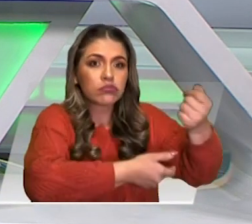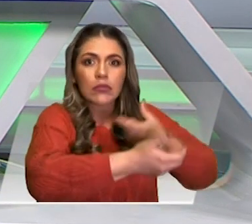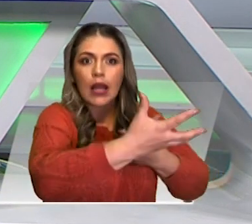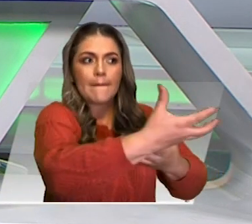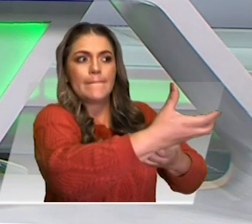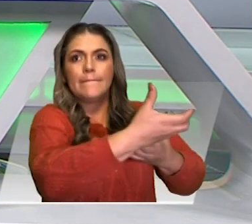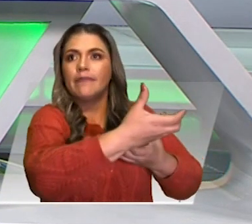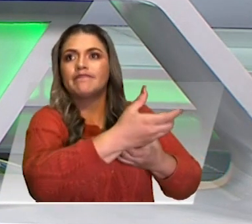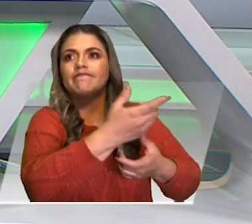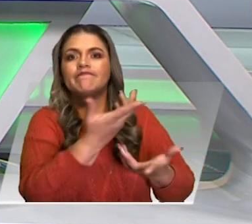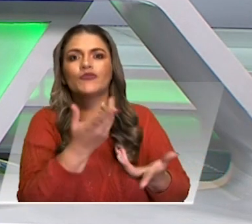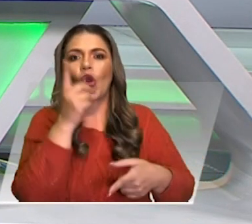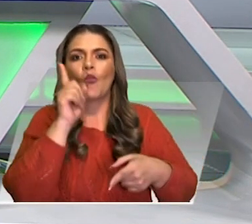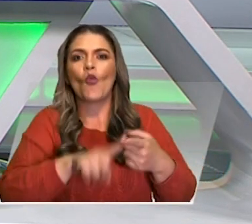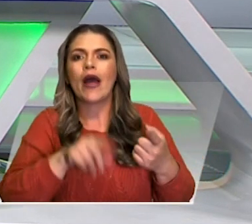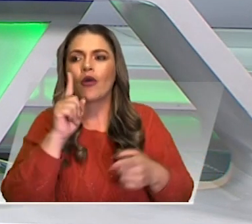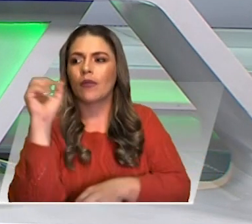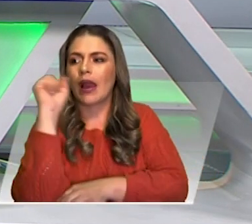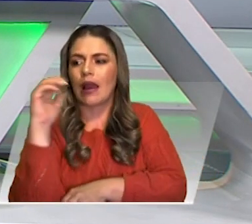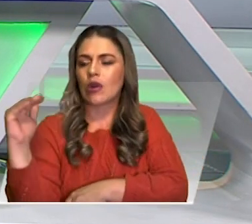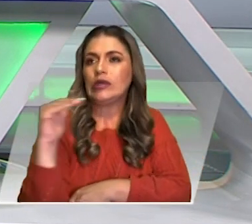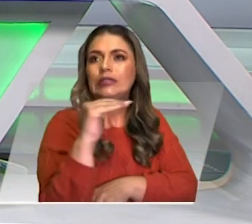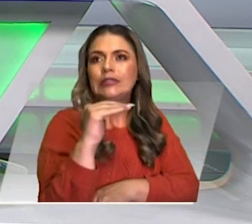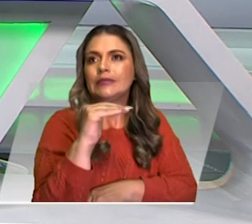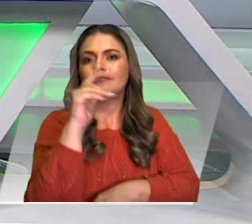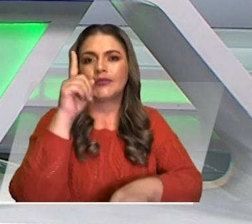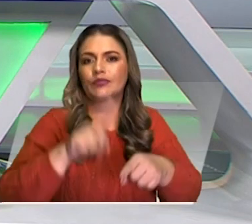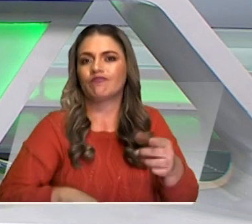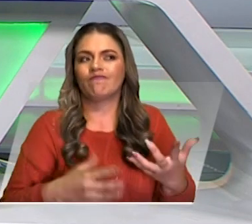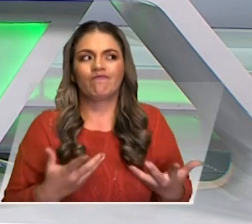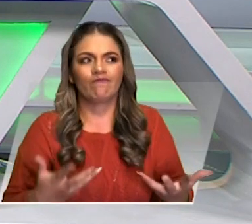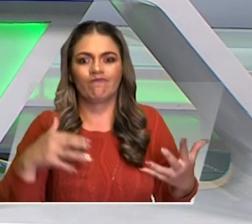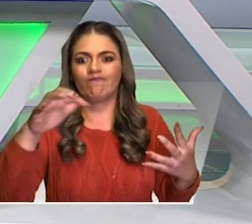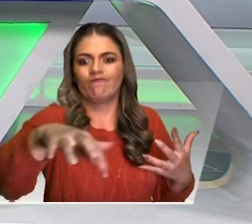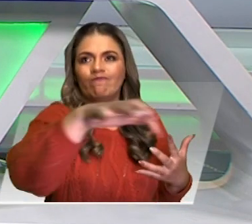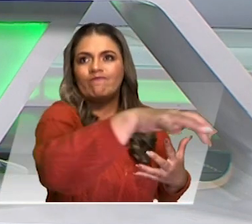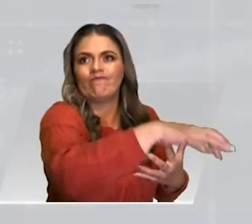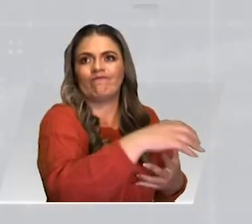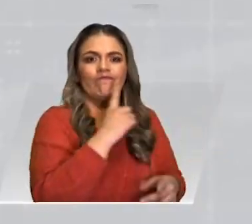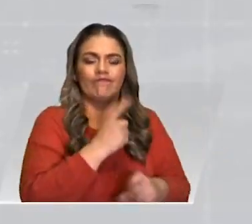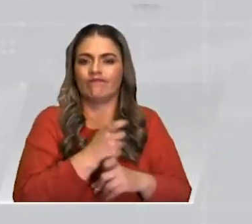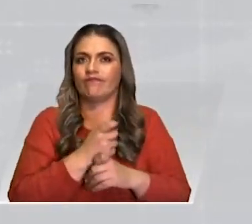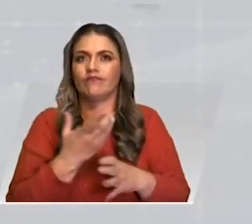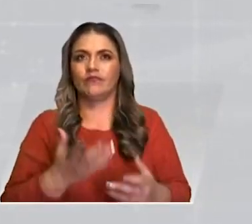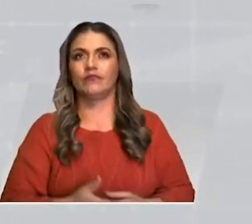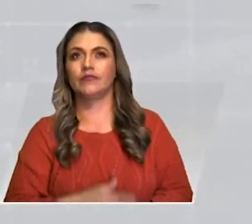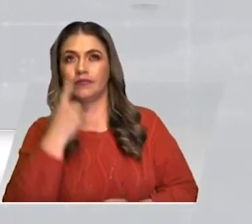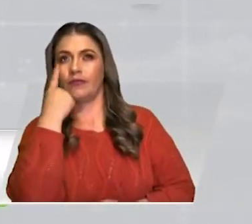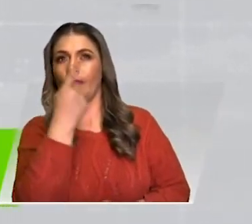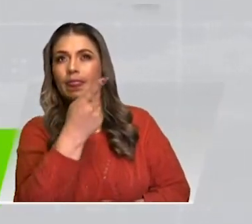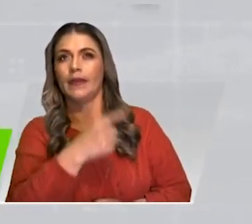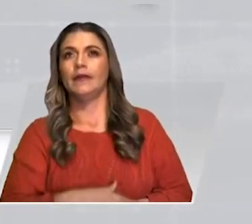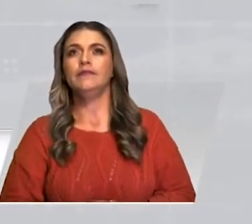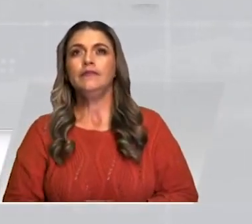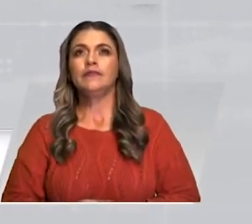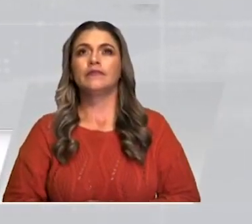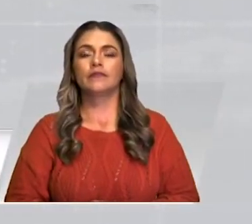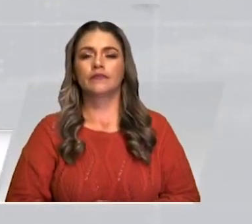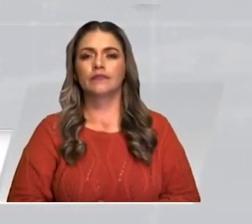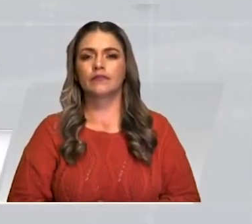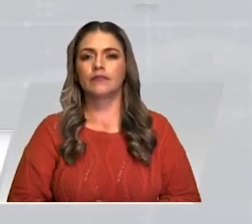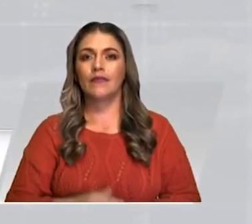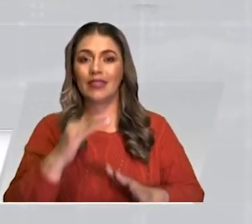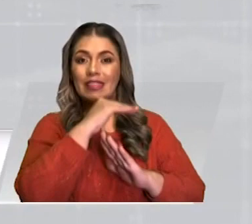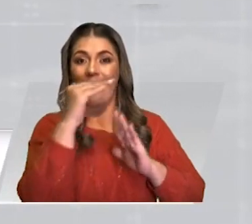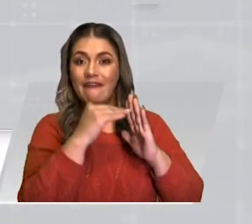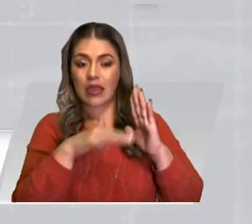la vía está cerrada debido a derrumbes en diferentes puntos de la localidad. Las lluvias en el municipio de Dabeiba, occidente